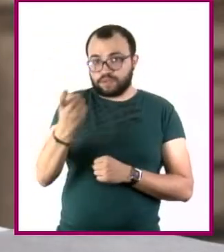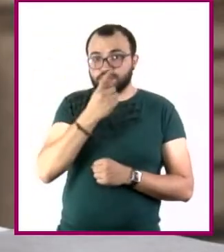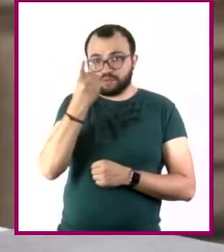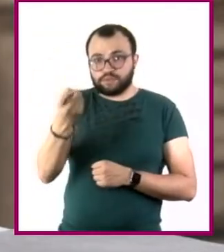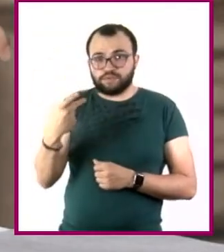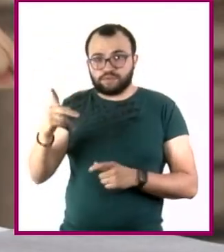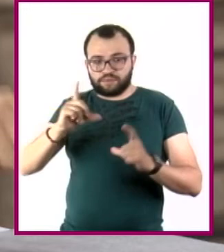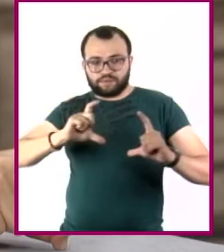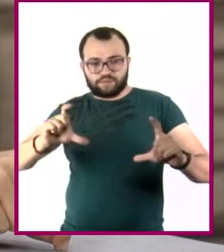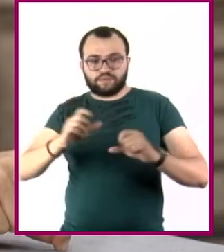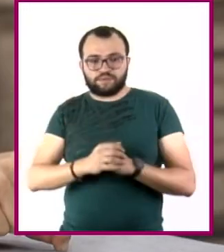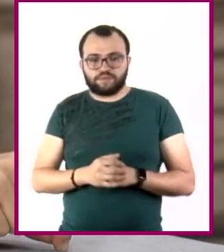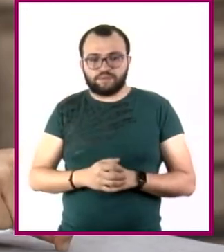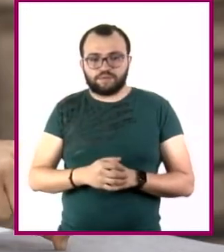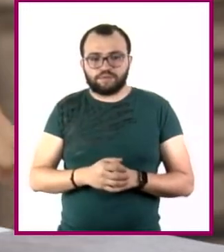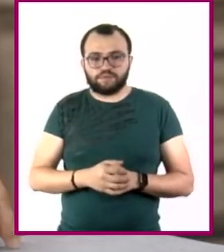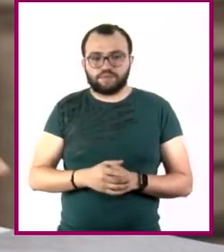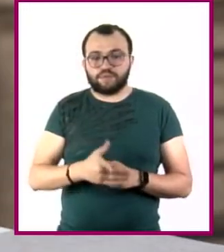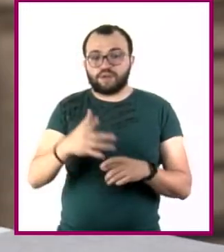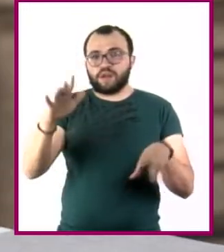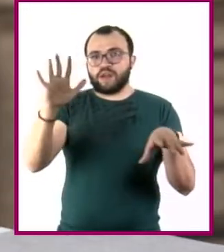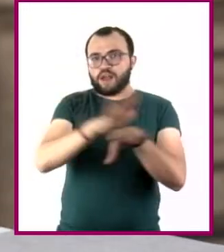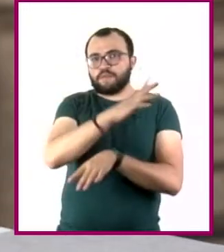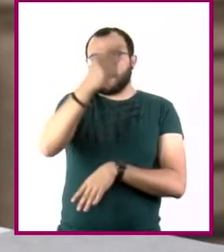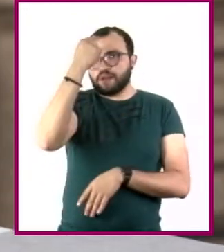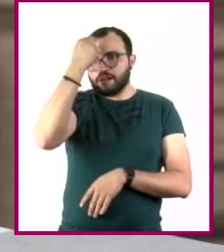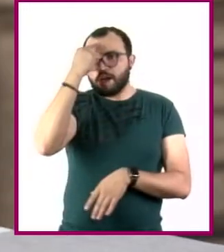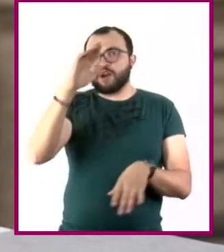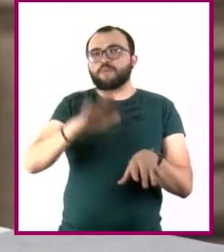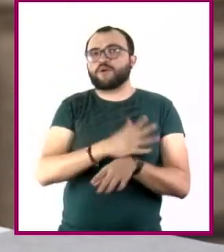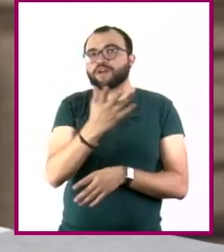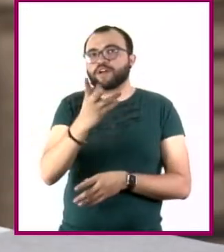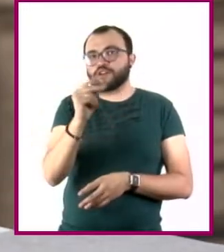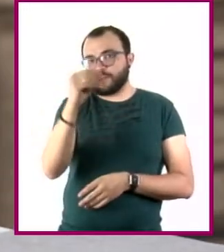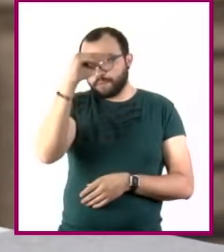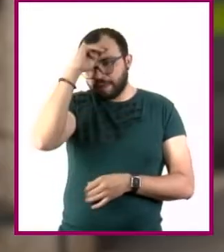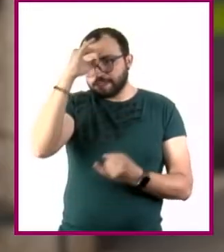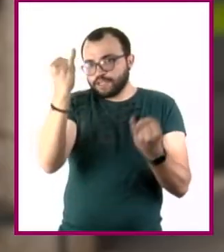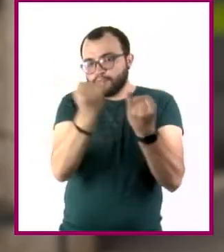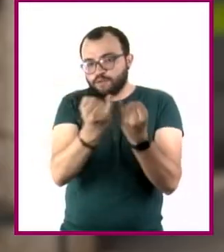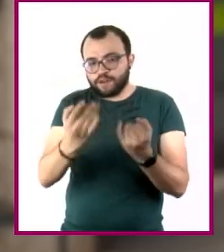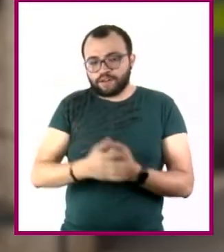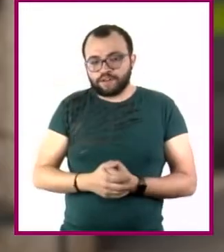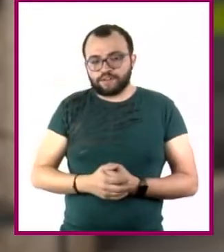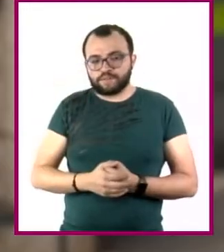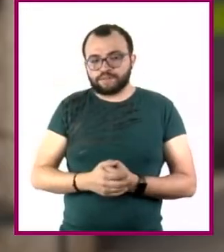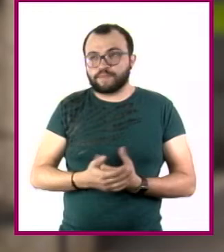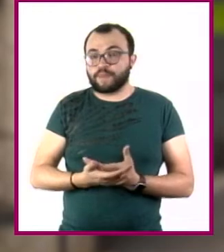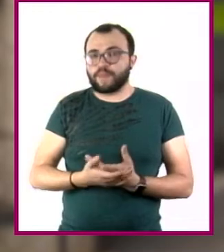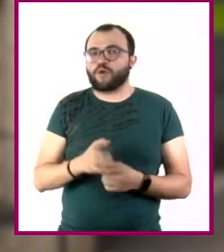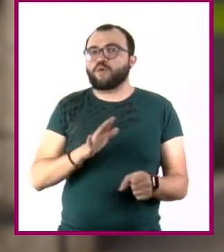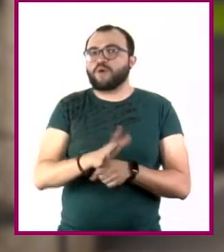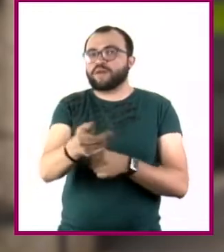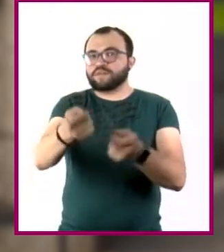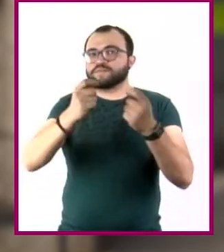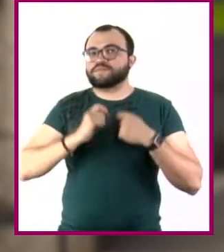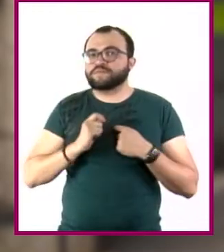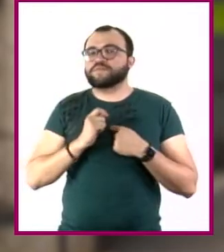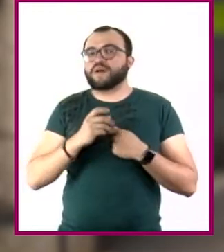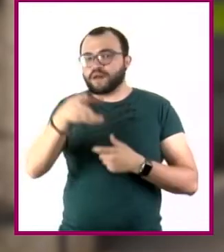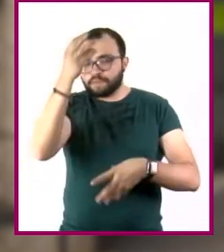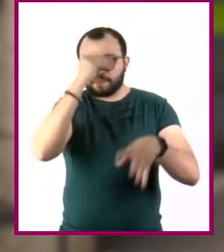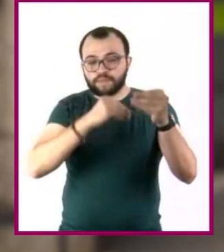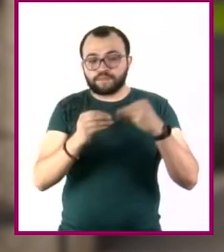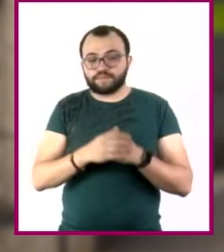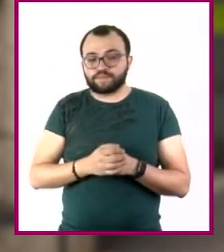Exacto. Cambiamos su mente porque ya no piensa igual. ¿Cuál es nuestro premio? Una enseñanza. La